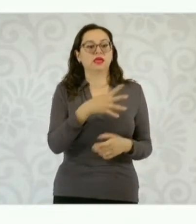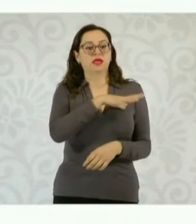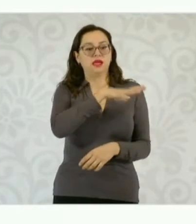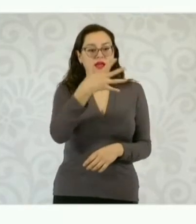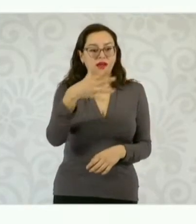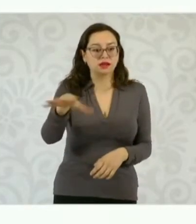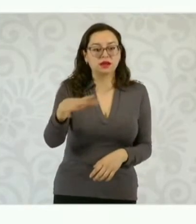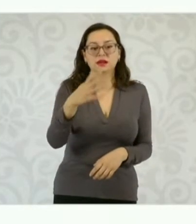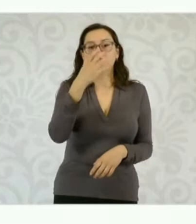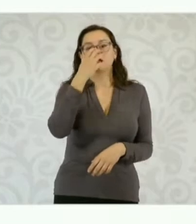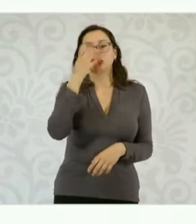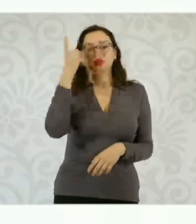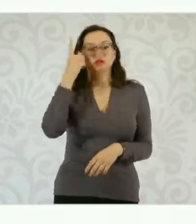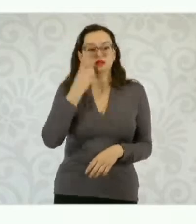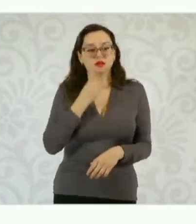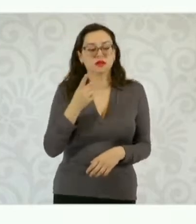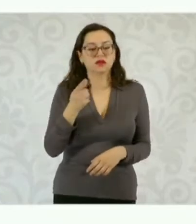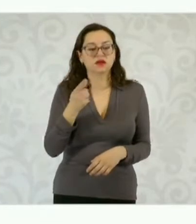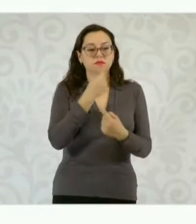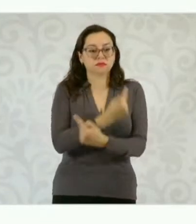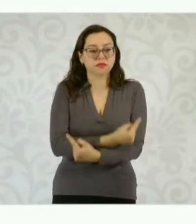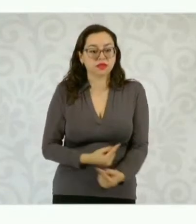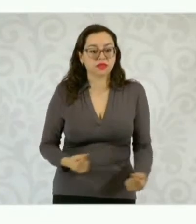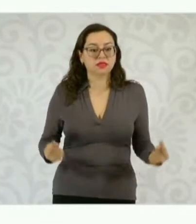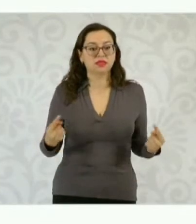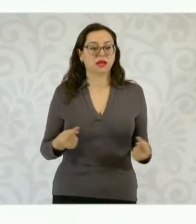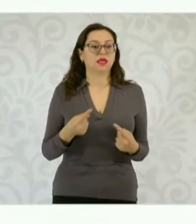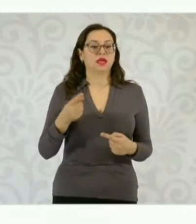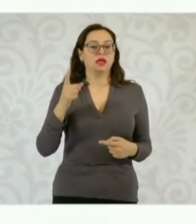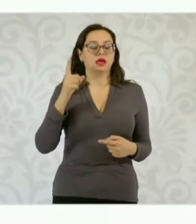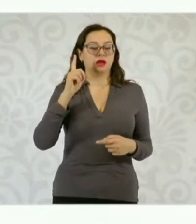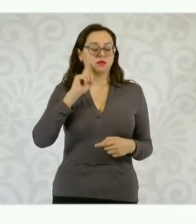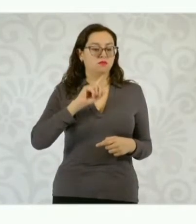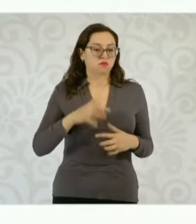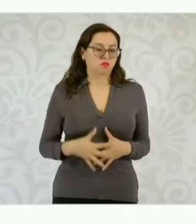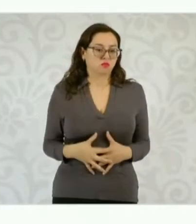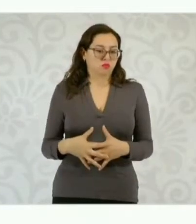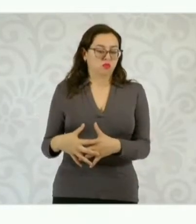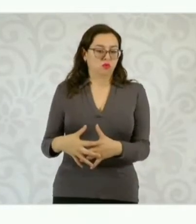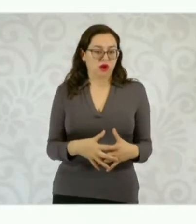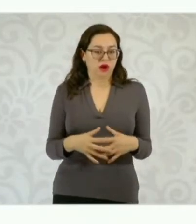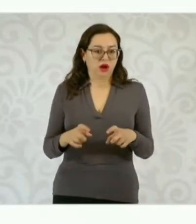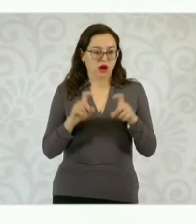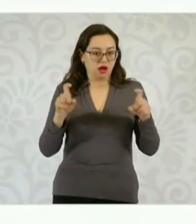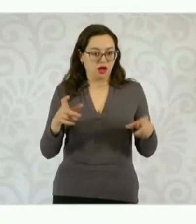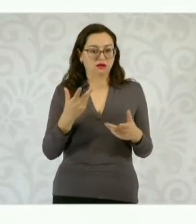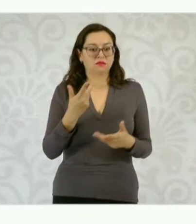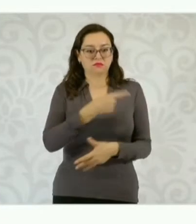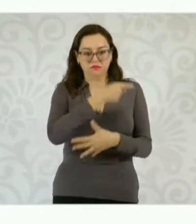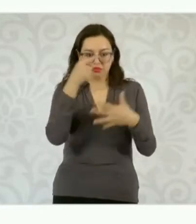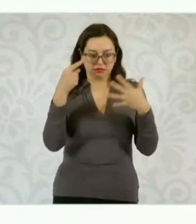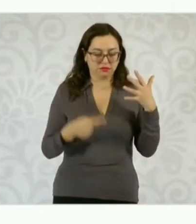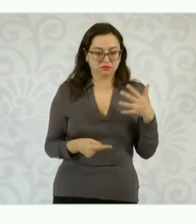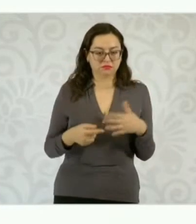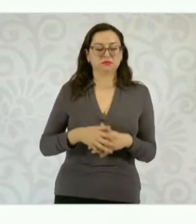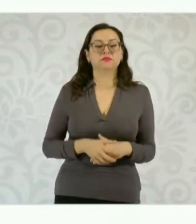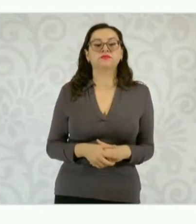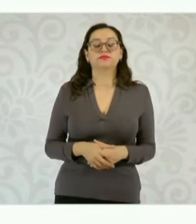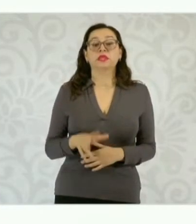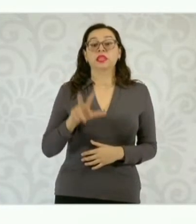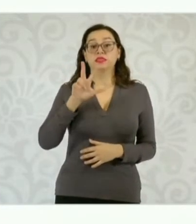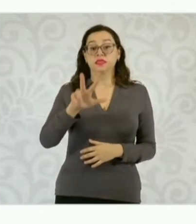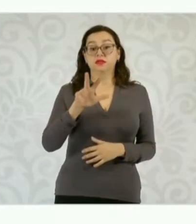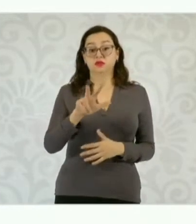y obstetricia, traumatología y ortopedia, que representan las que son más de 1,000 plazas al año. De estas